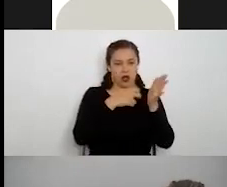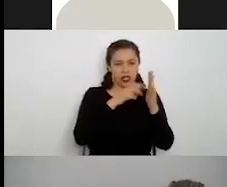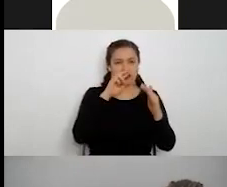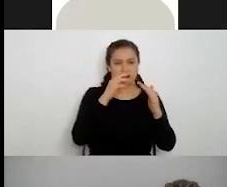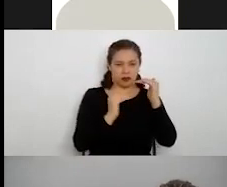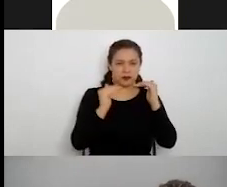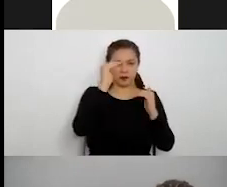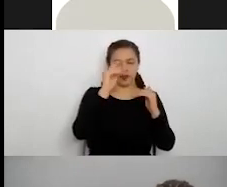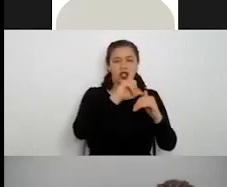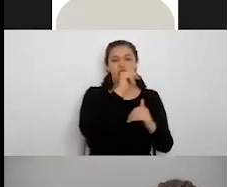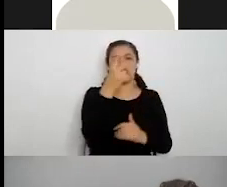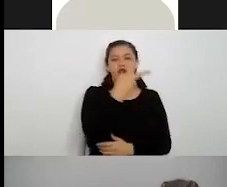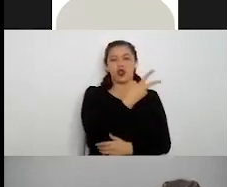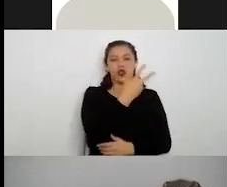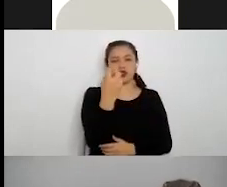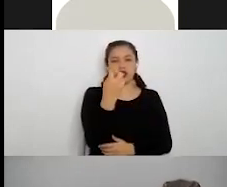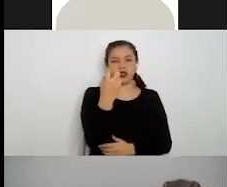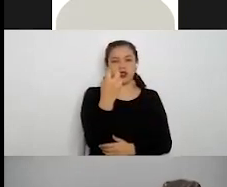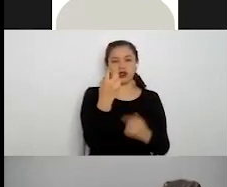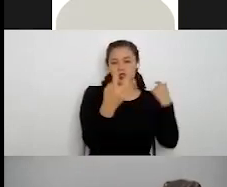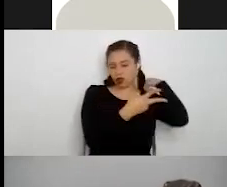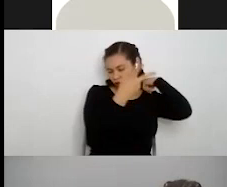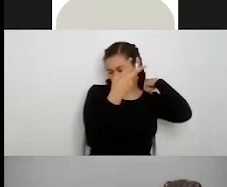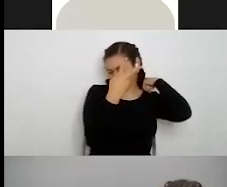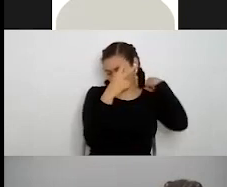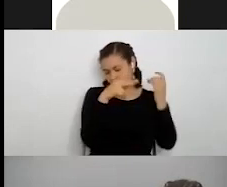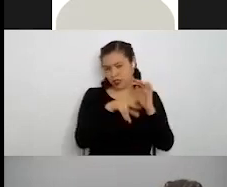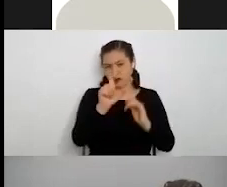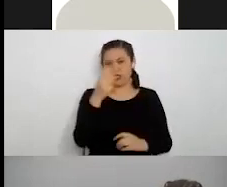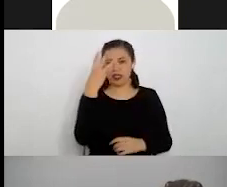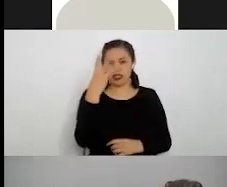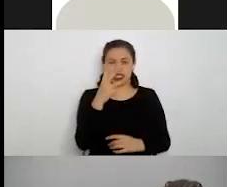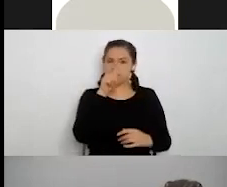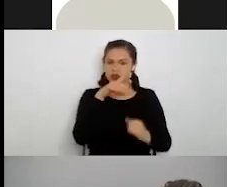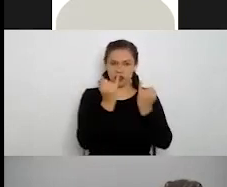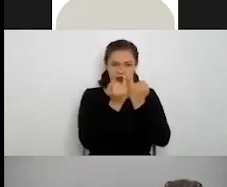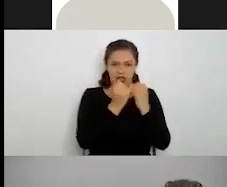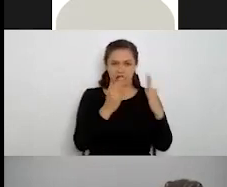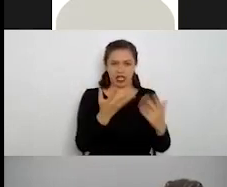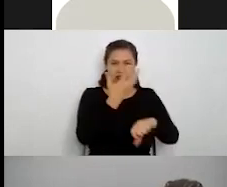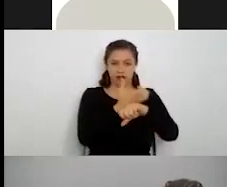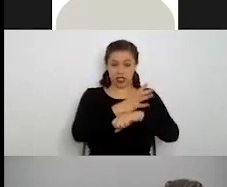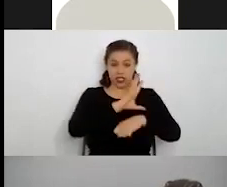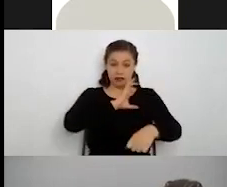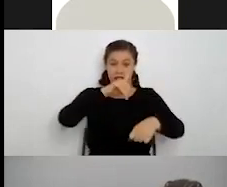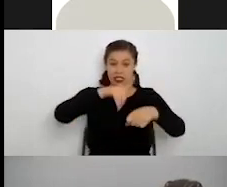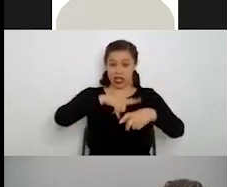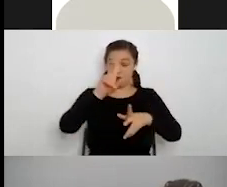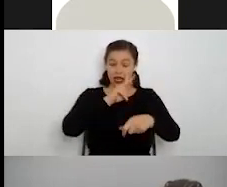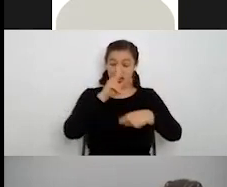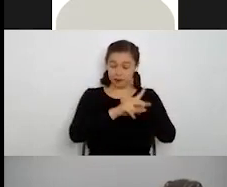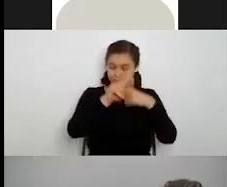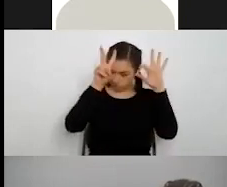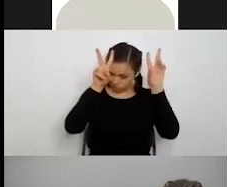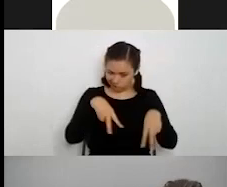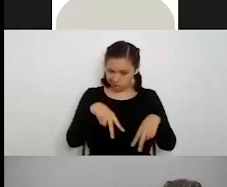se mantuvo el de 200 en el de 2023. Estados Unidos es un país muy, muy especial y